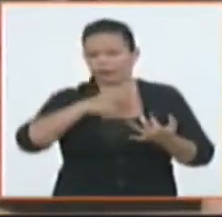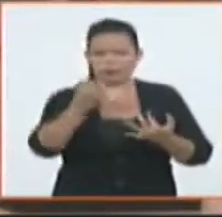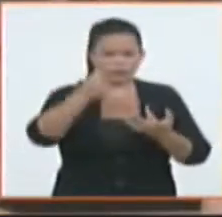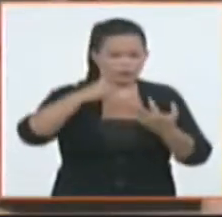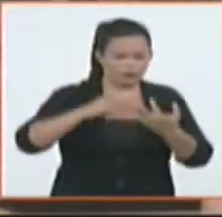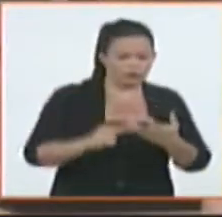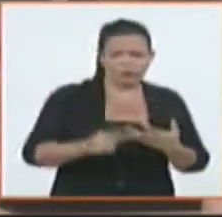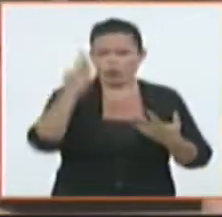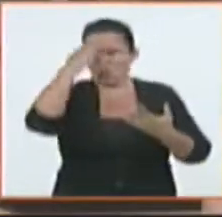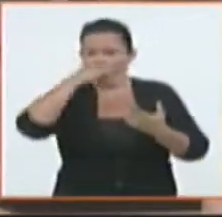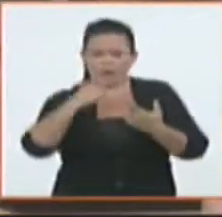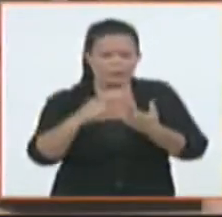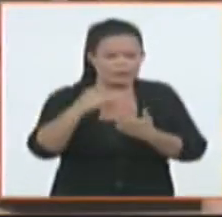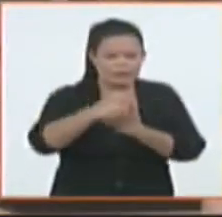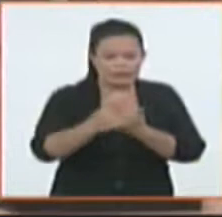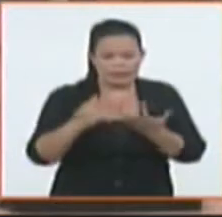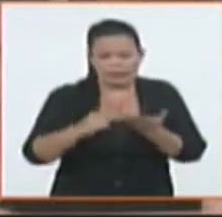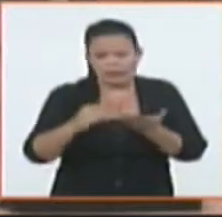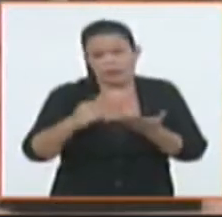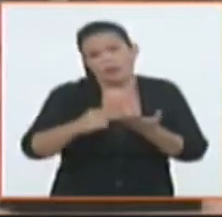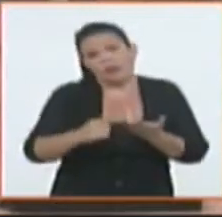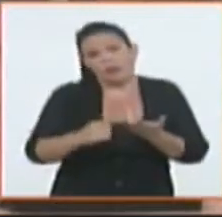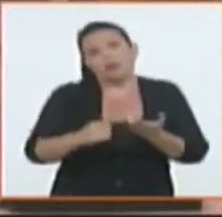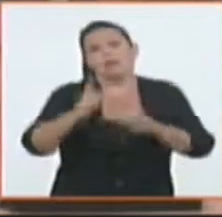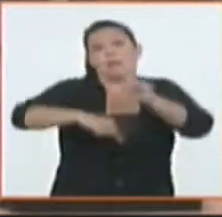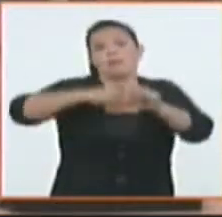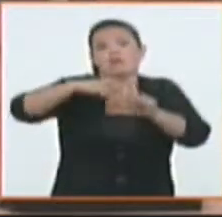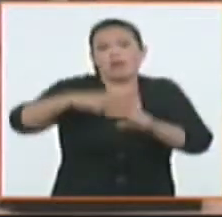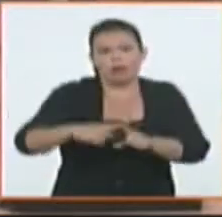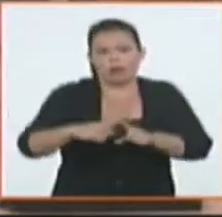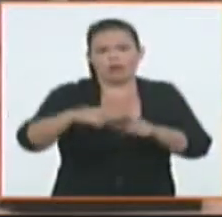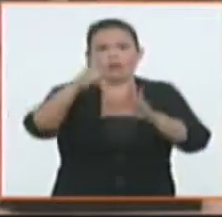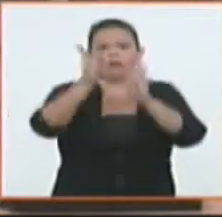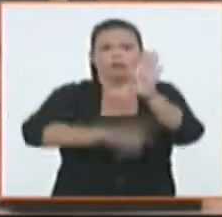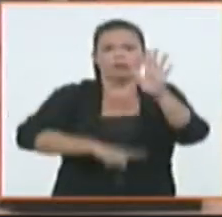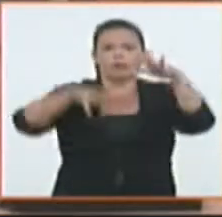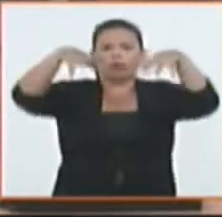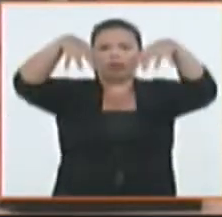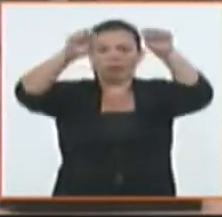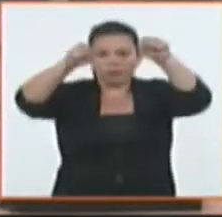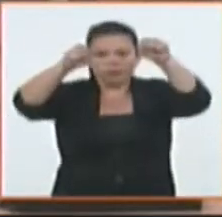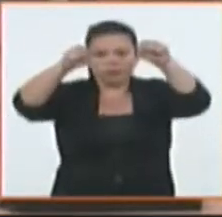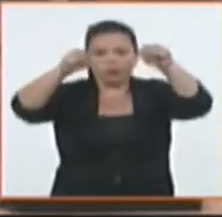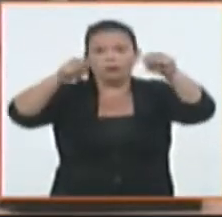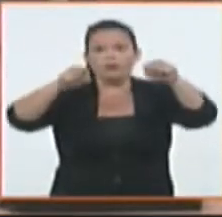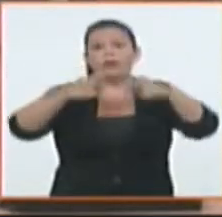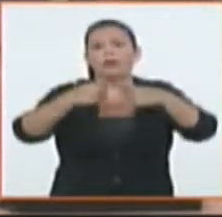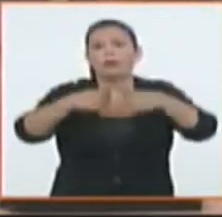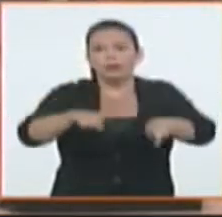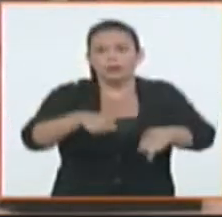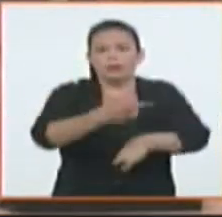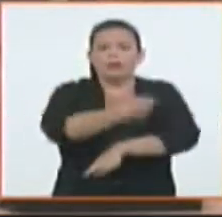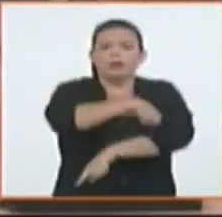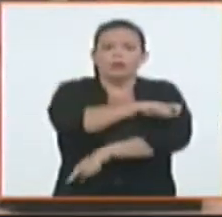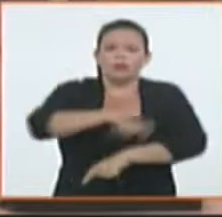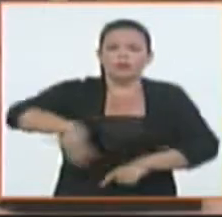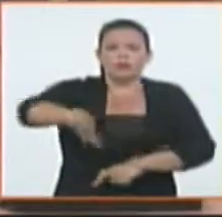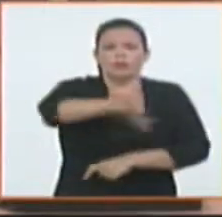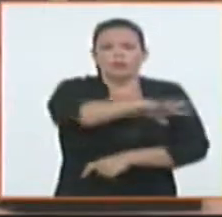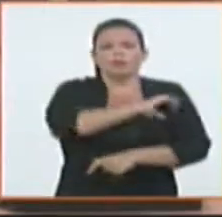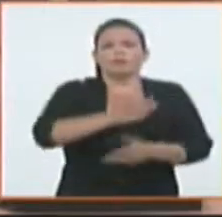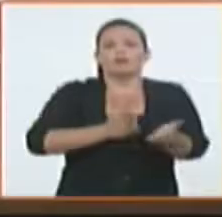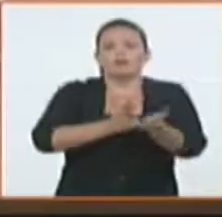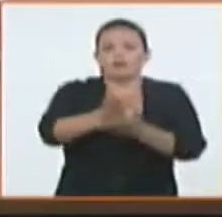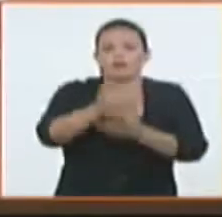con apagones molestos, sigue creyendo en su mayoría en la revolución. Esa dignidad, esa resistencia la reconoció